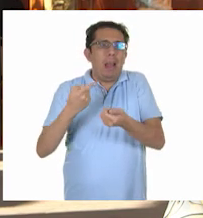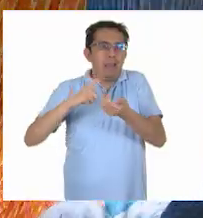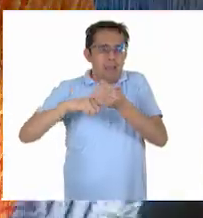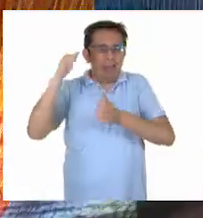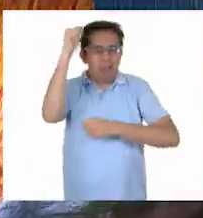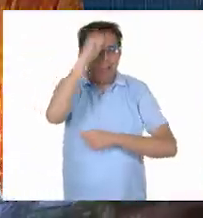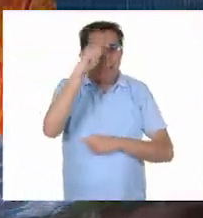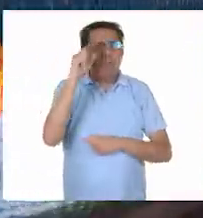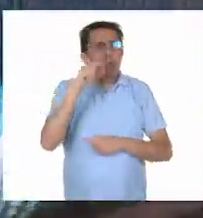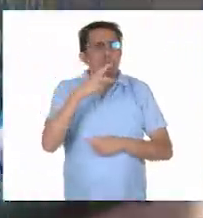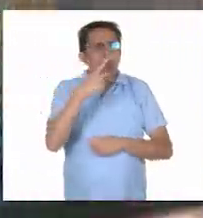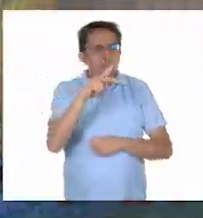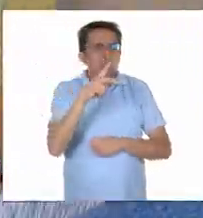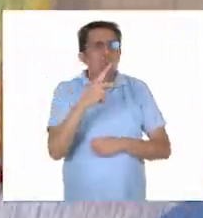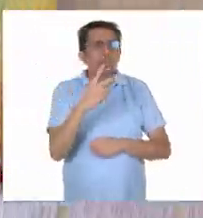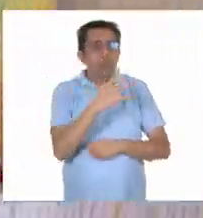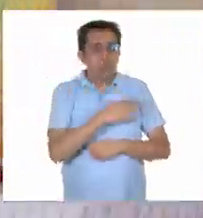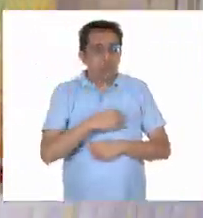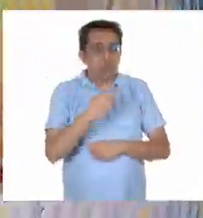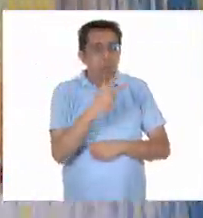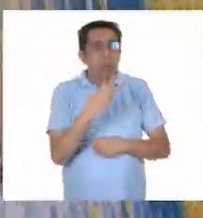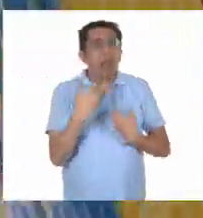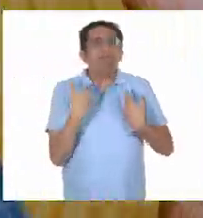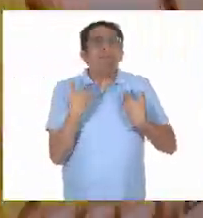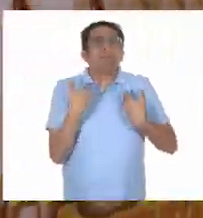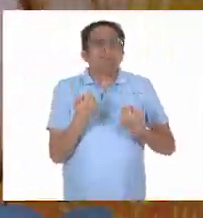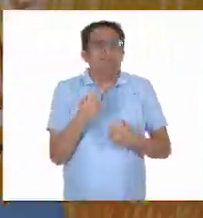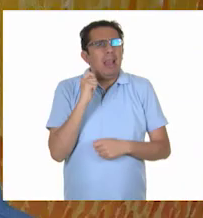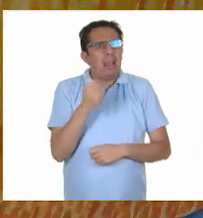hijos, comprendía perfecto lo que significaba vivir la fe.